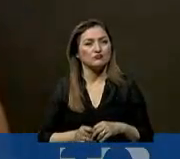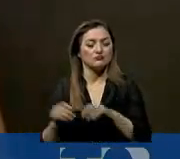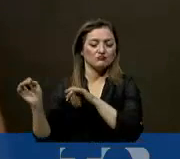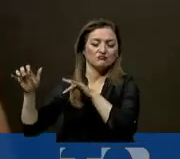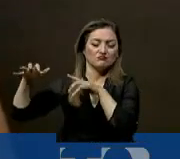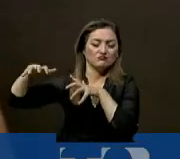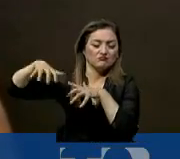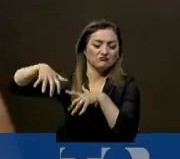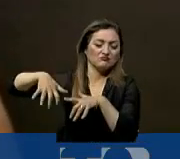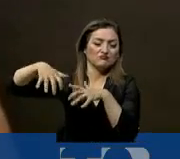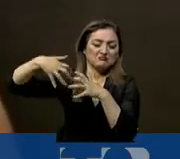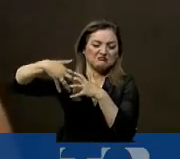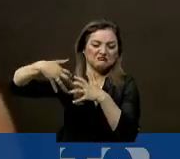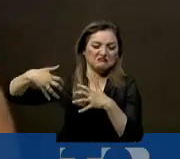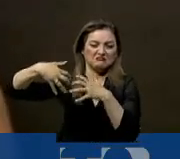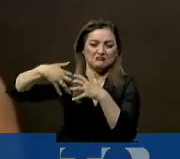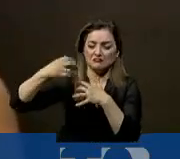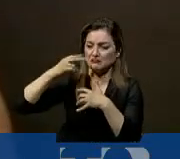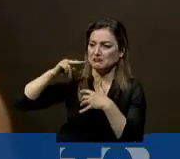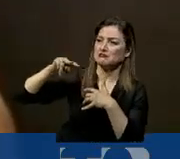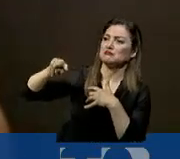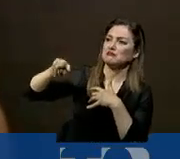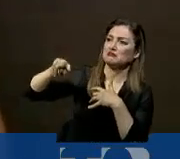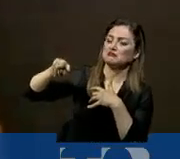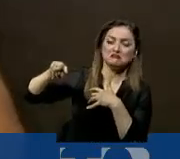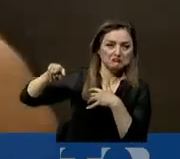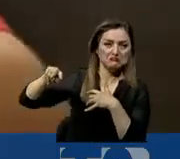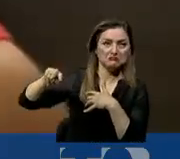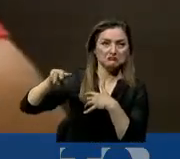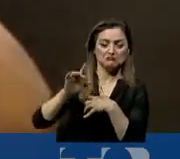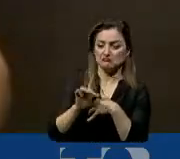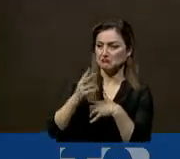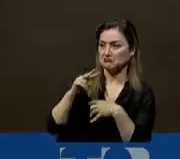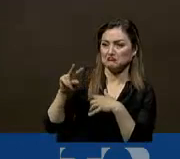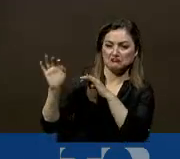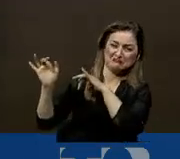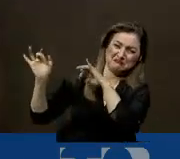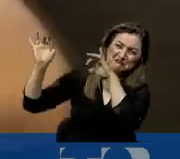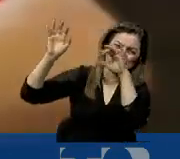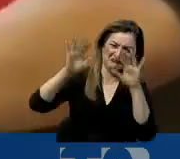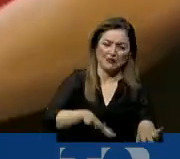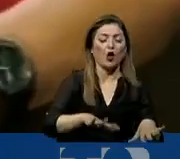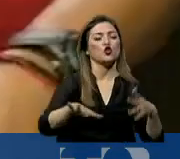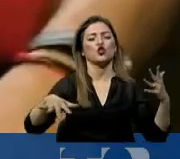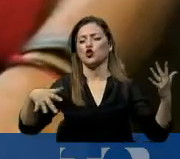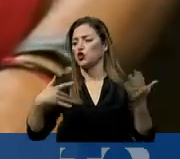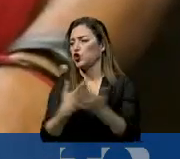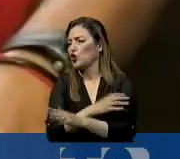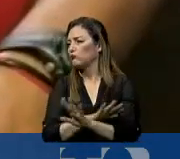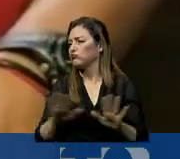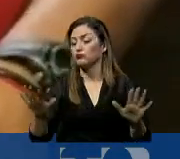deslizamiento, cómo están los escarpes que se pueden ver de manera visual desde cualquier ángulo, en un momento dado van a propiciar que todo este